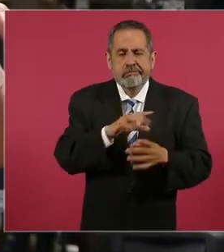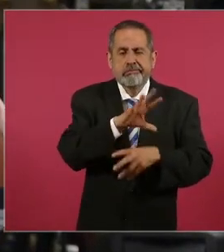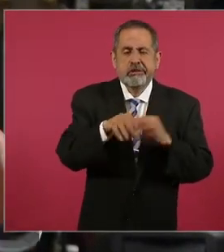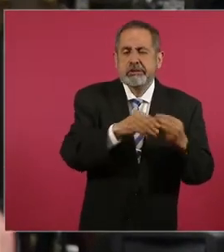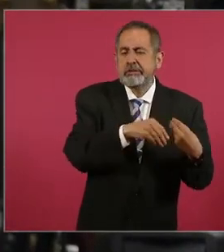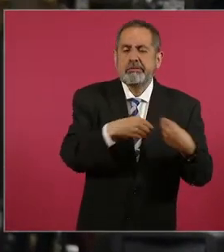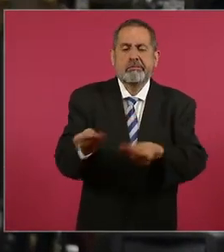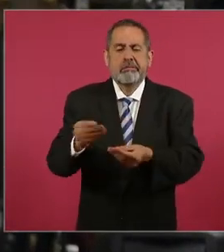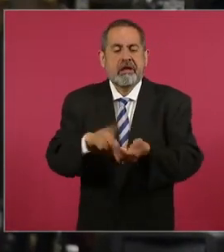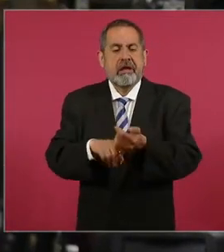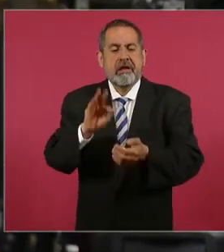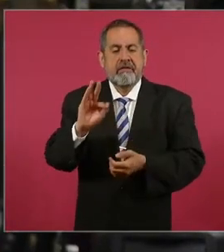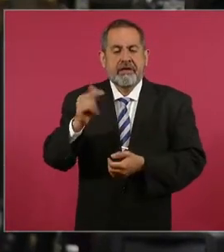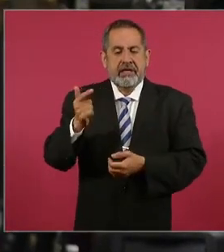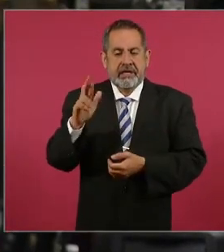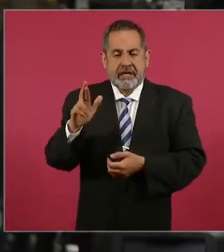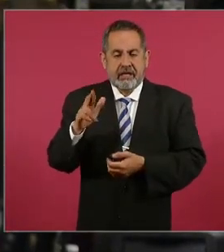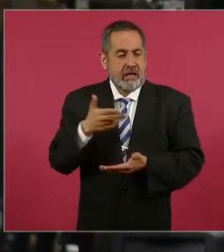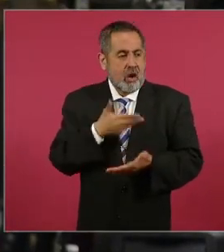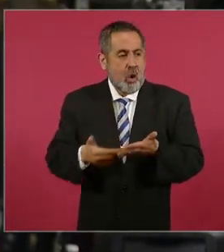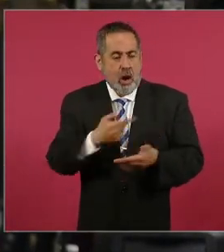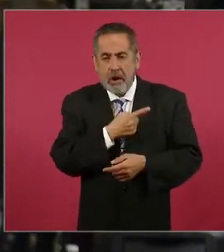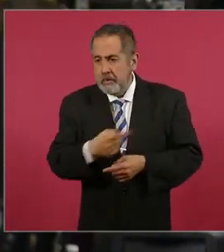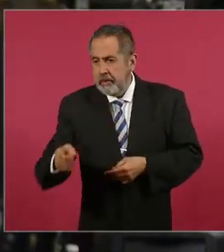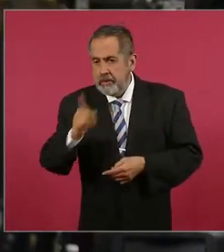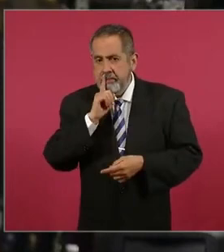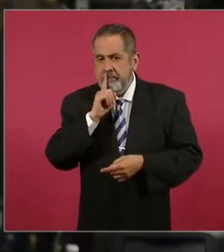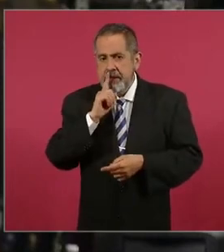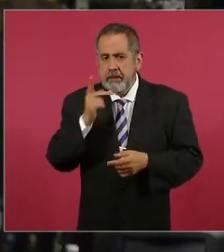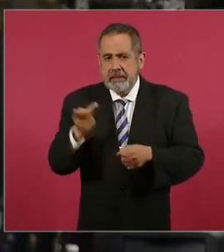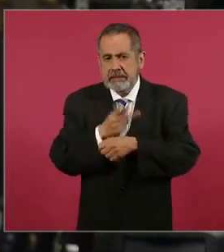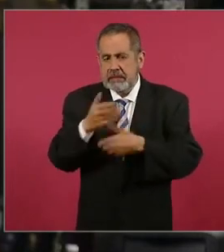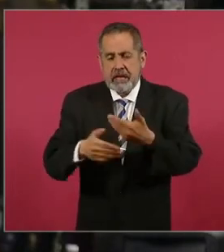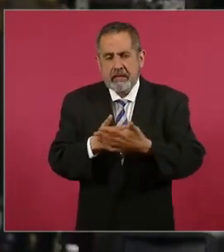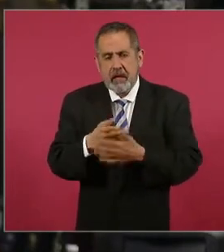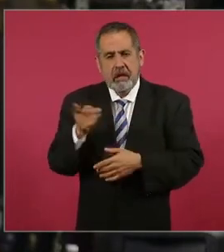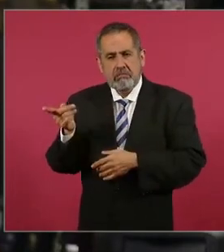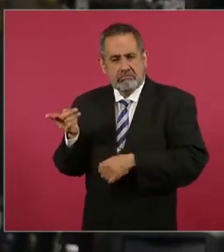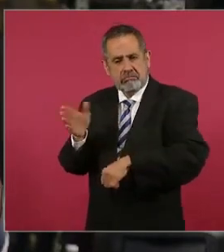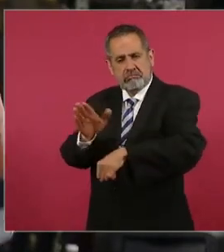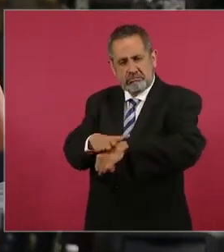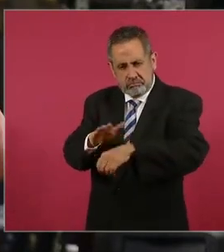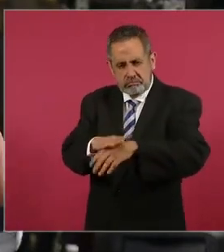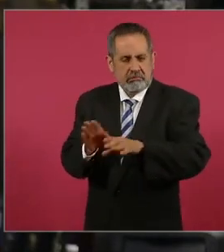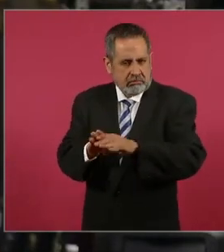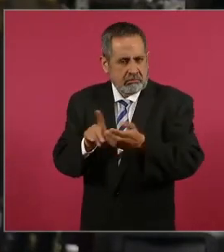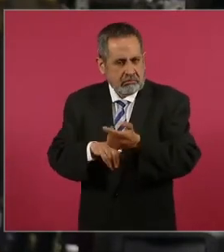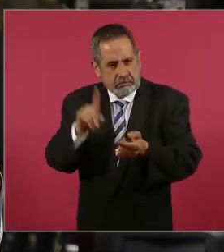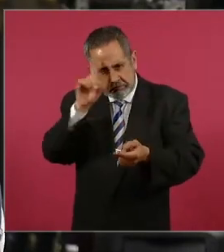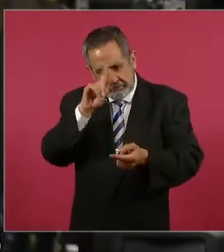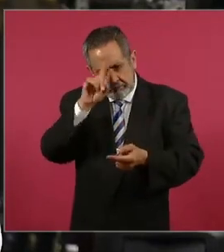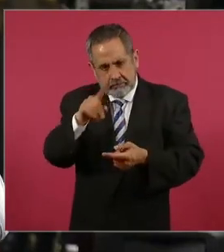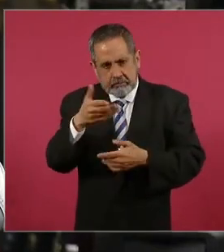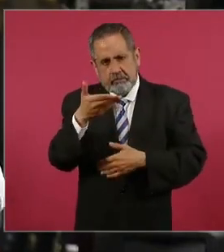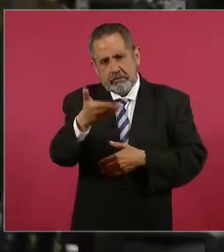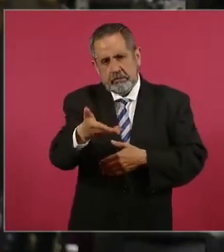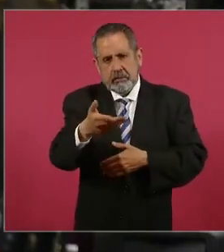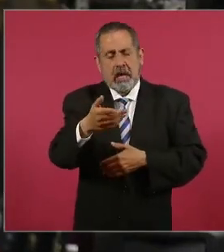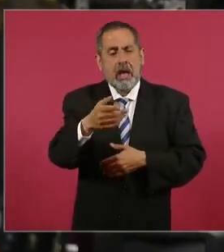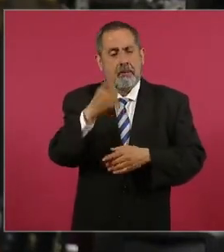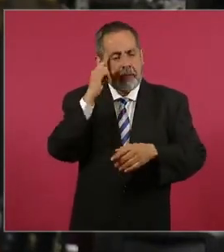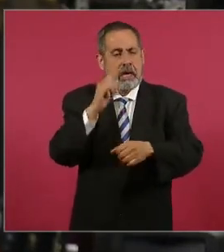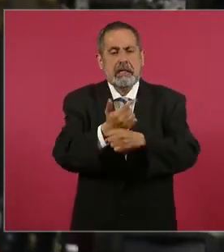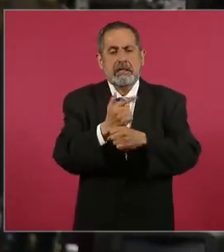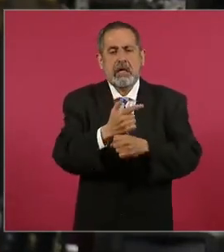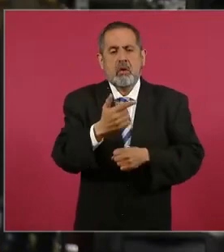Fiscalía General de la República y hasta la fecha no hay avances. ¿Cuál sería el llamado a la Fiscalía General de la República, al fiscal Alejandro Gertz